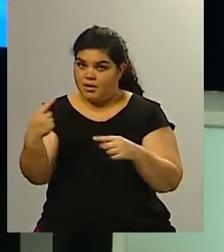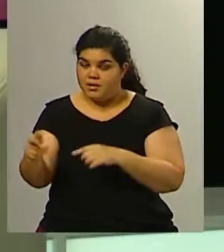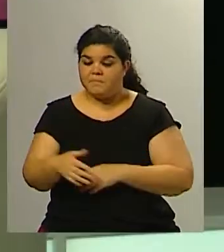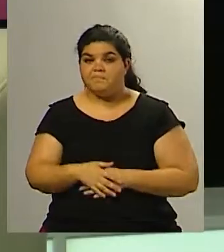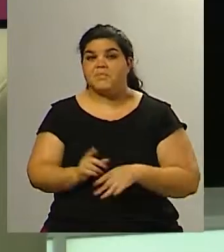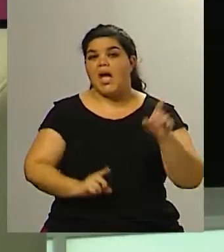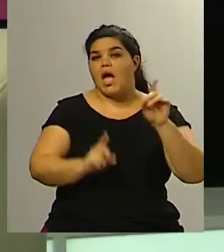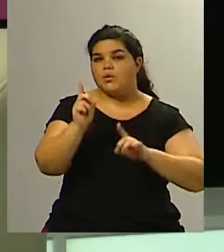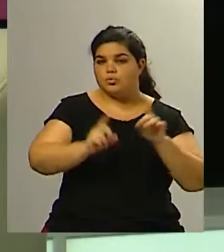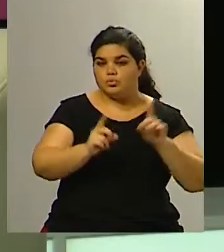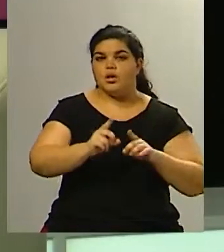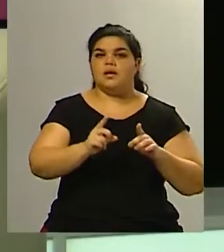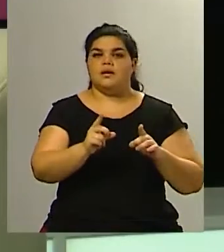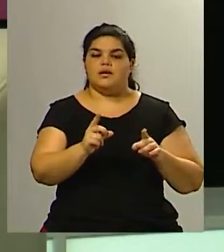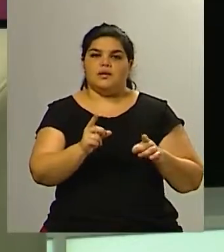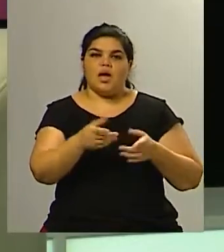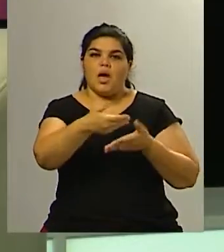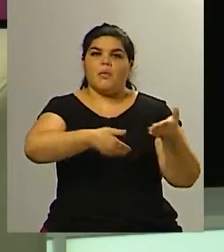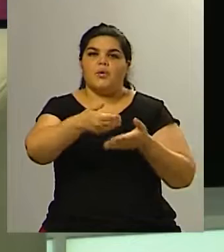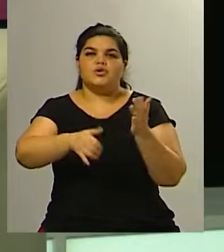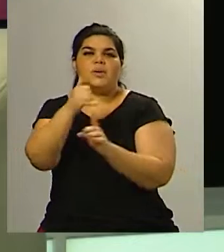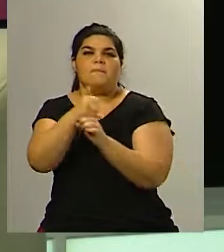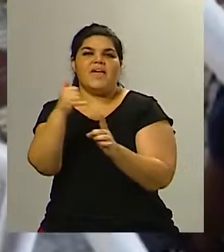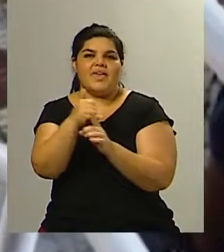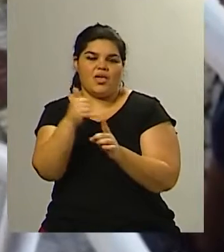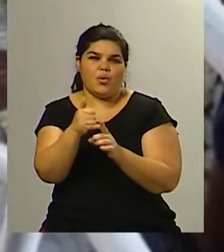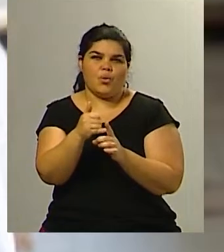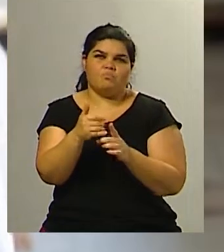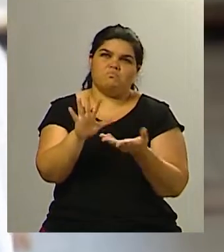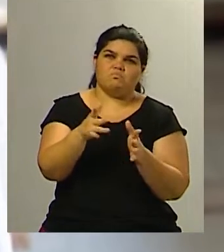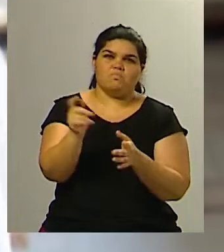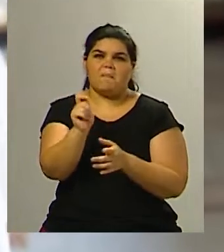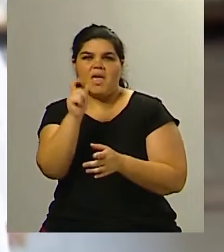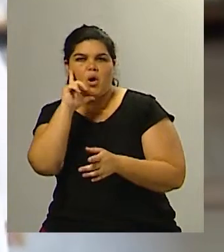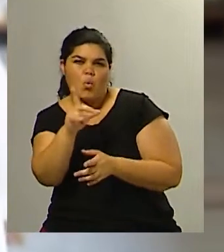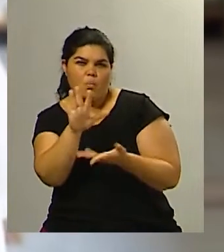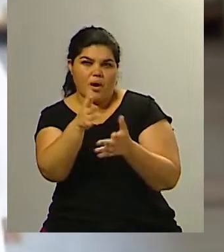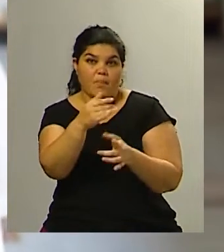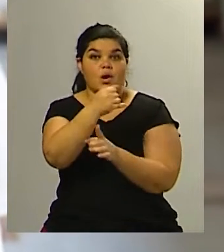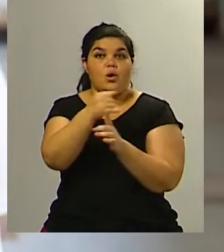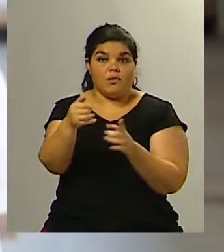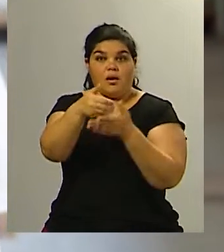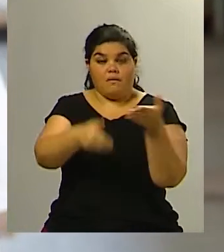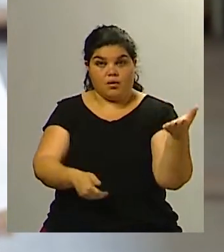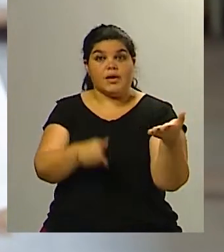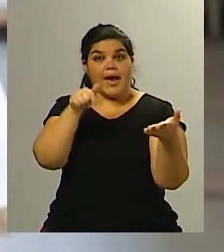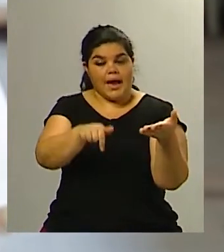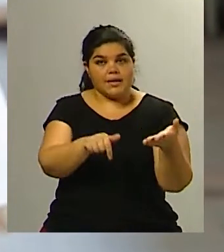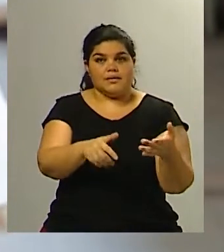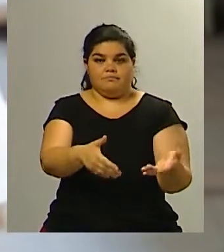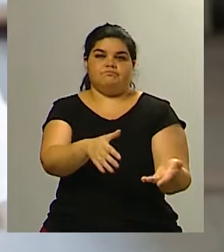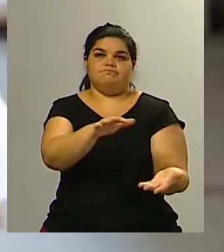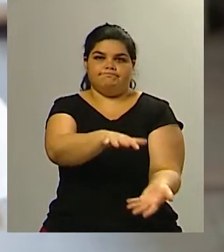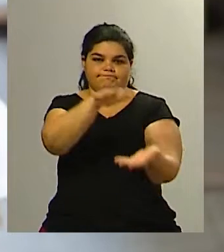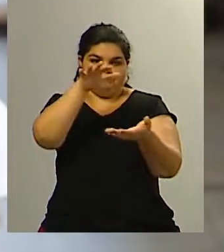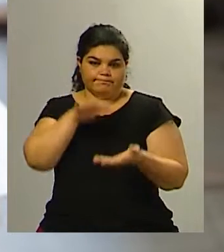evaluación intermedia, ¿sí? A mediados de año, y ahí nosotros después procesamos los resultados y elaboramos los informes para que vuelvan a las escuelas